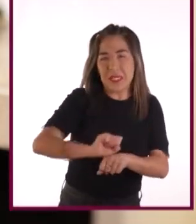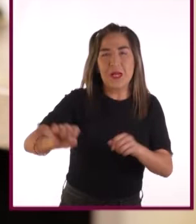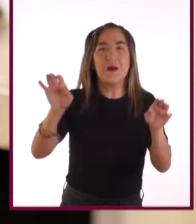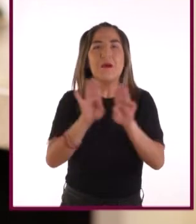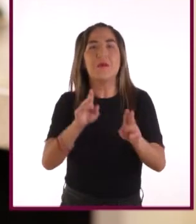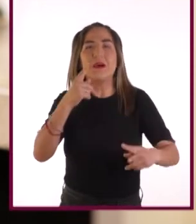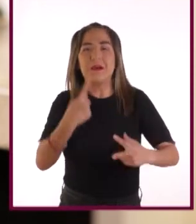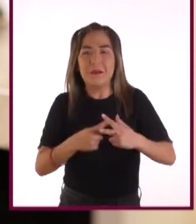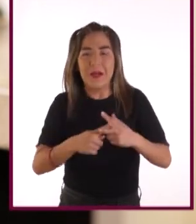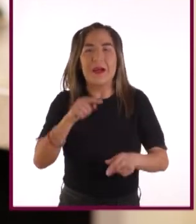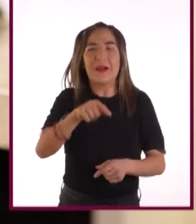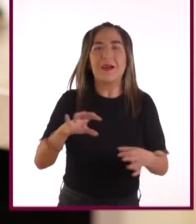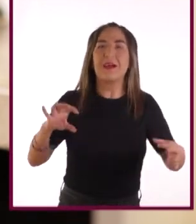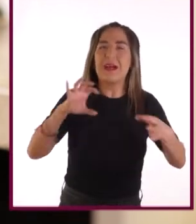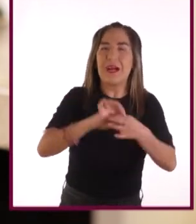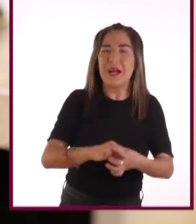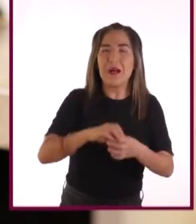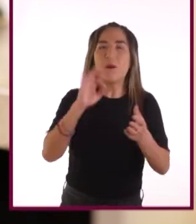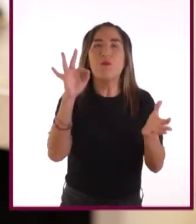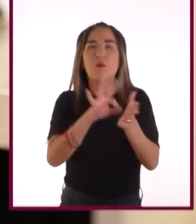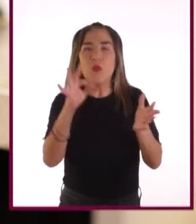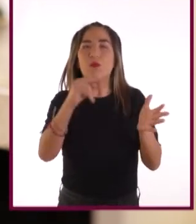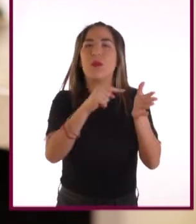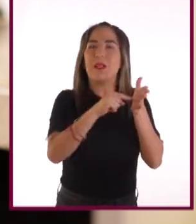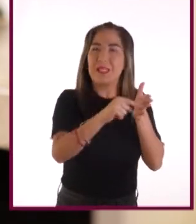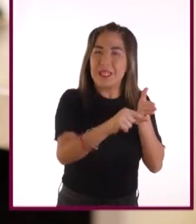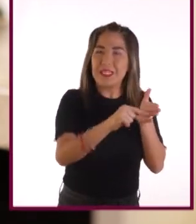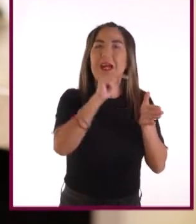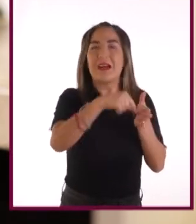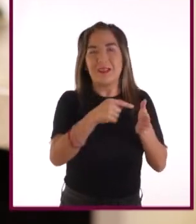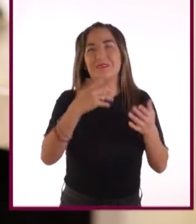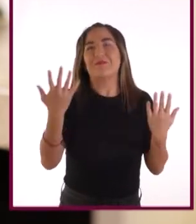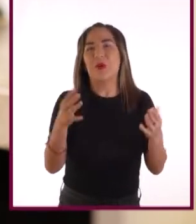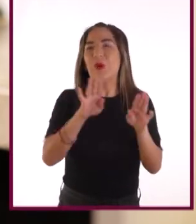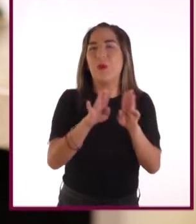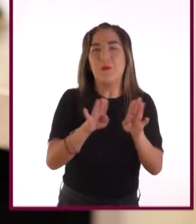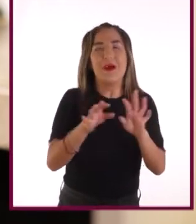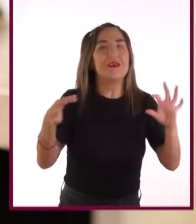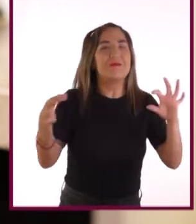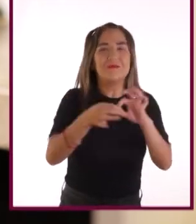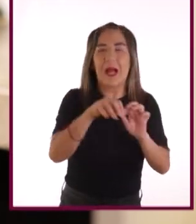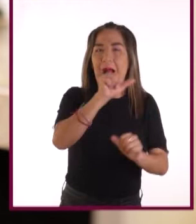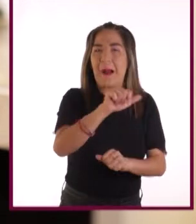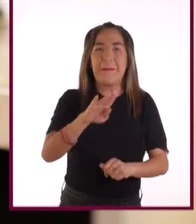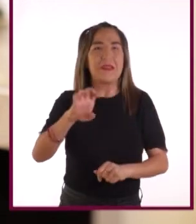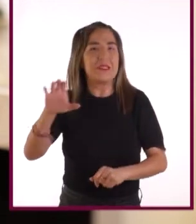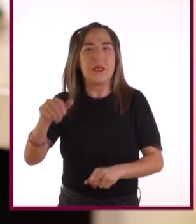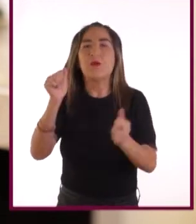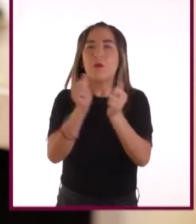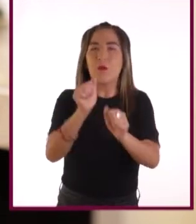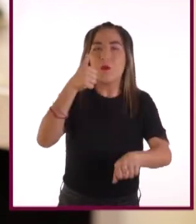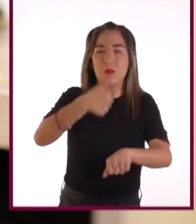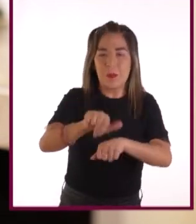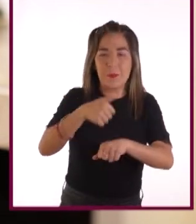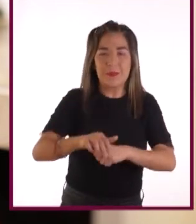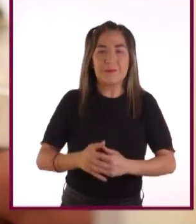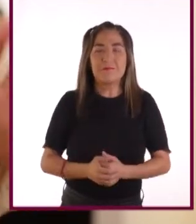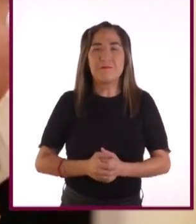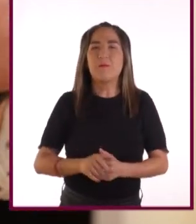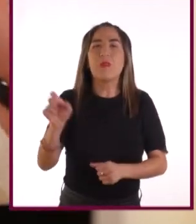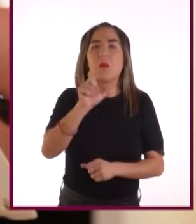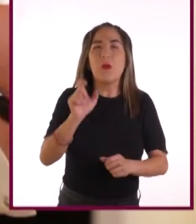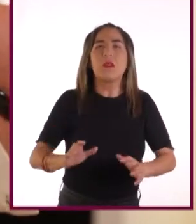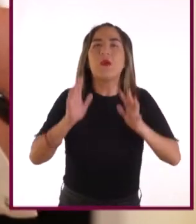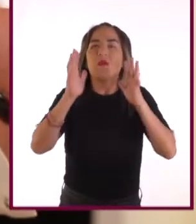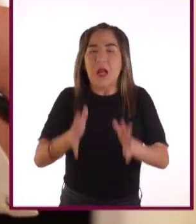¿no? Ciertas posiciones de puntos y líneas te dan pues básicamente todo el abecedario y los números también. Mariana, entonces,